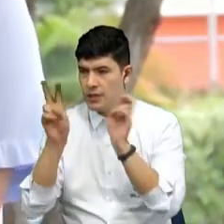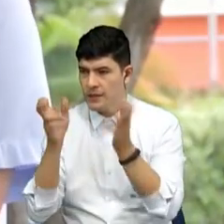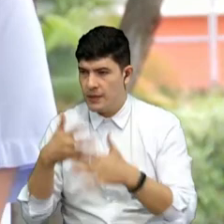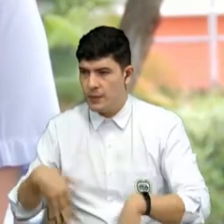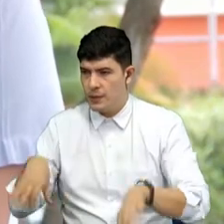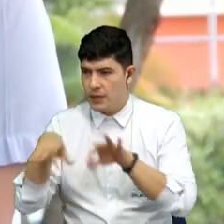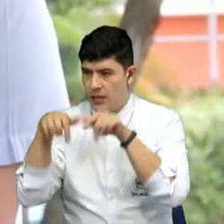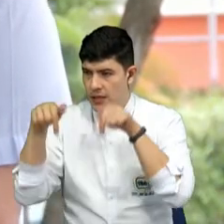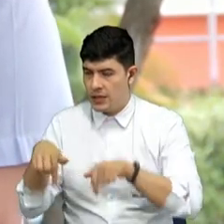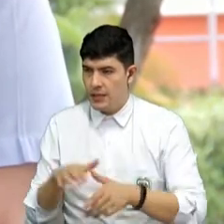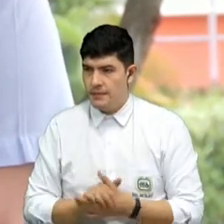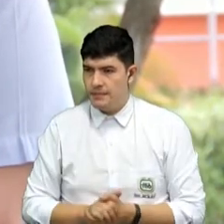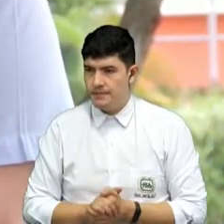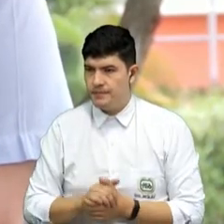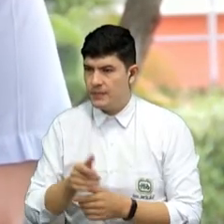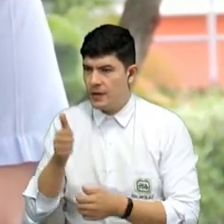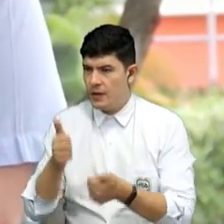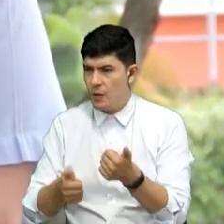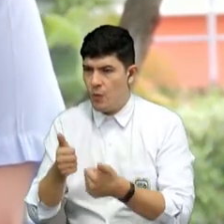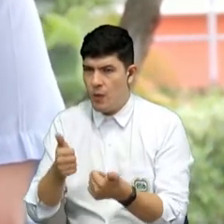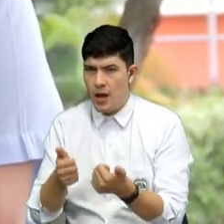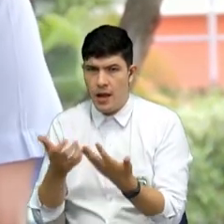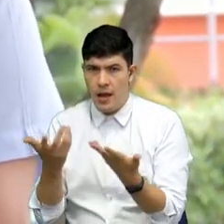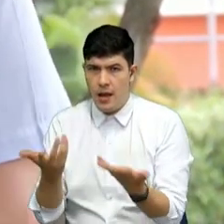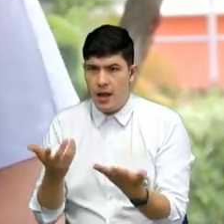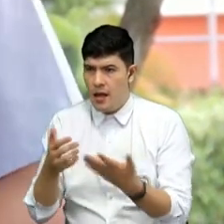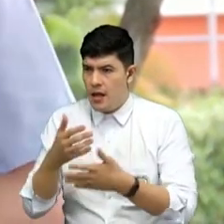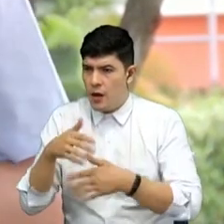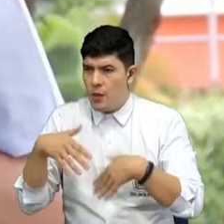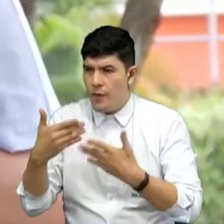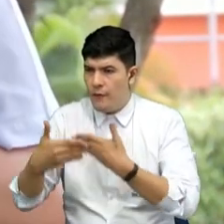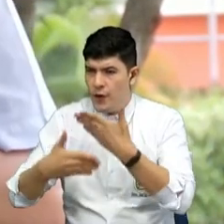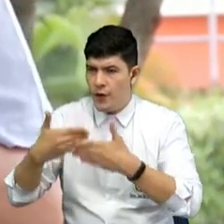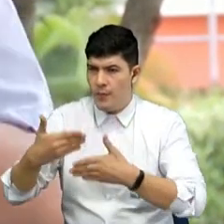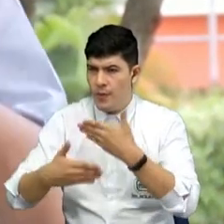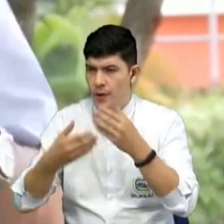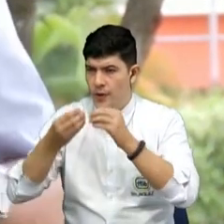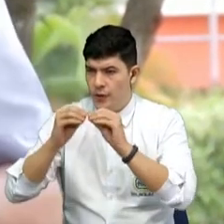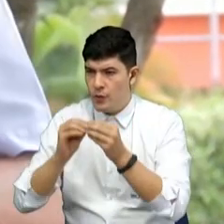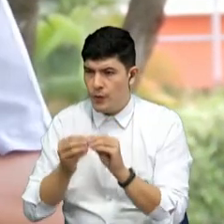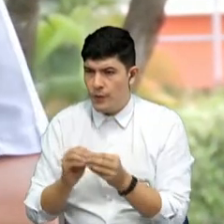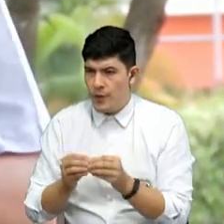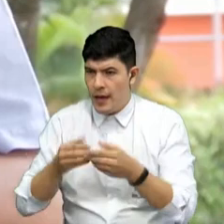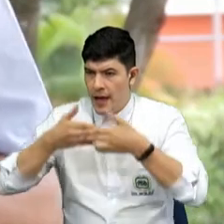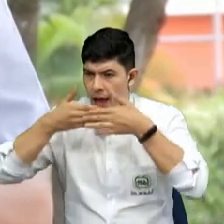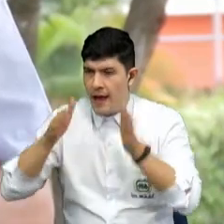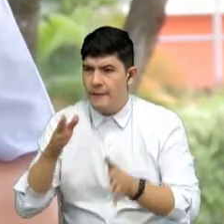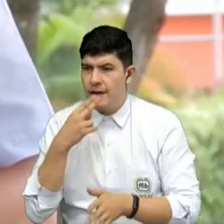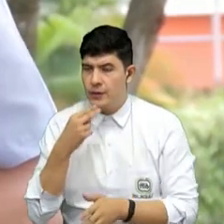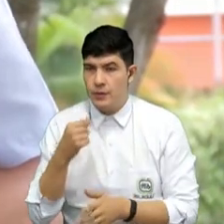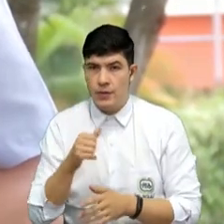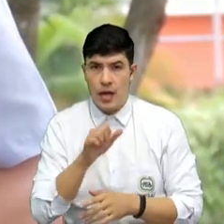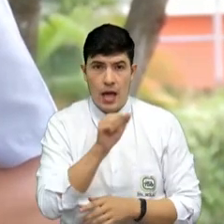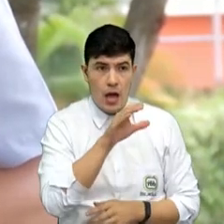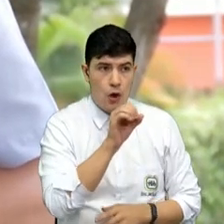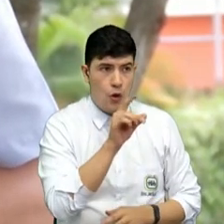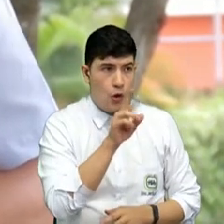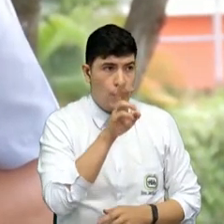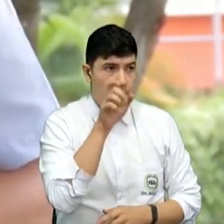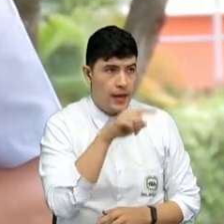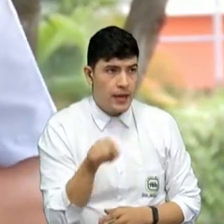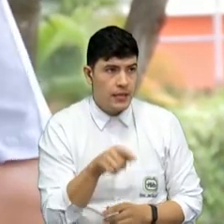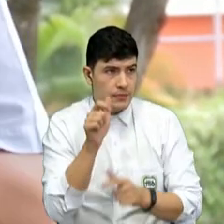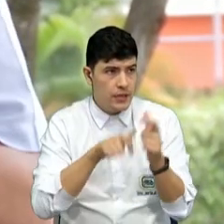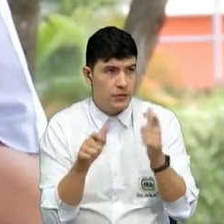familias florideñas. ¿Cuáles van a ser esos pilotos de reapertura de las dulcerías? Así es, nos reunimos tanto con los dulceros como con Acodres y los restauranteros para